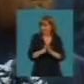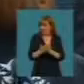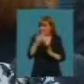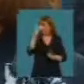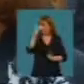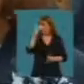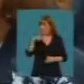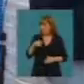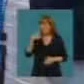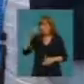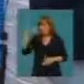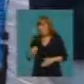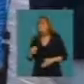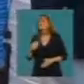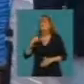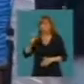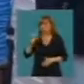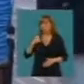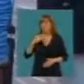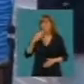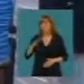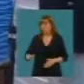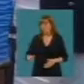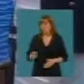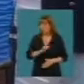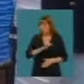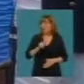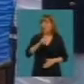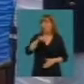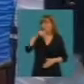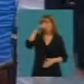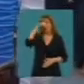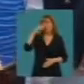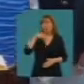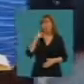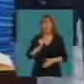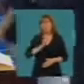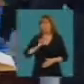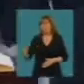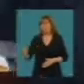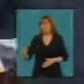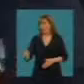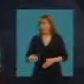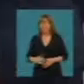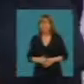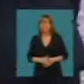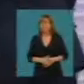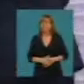Argentina. Sí, juro. Si así no lo hiciereis, la Nación os lo demande.